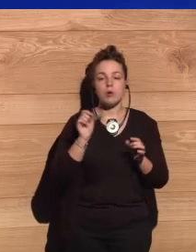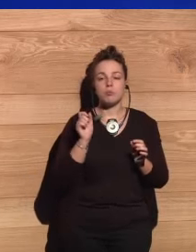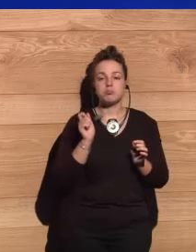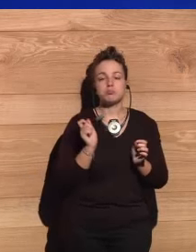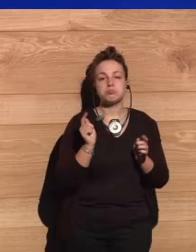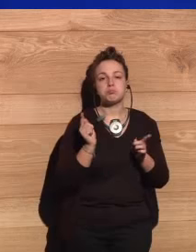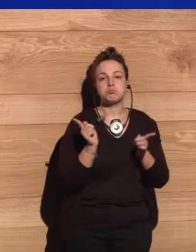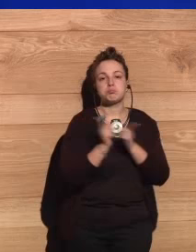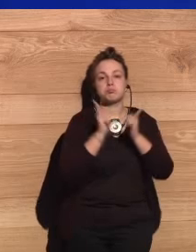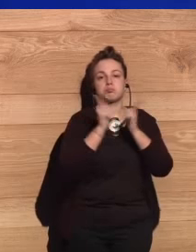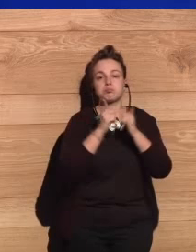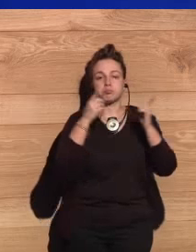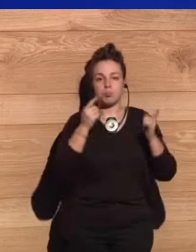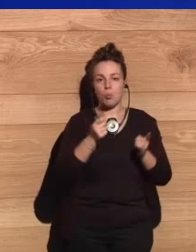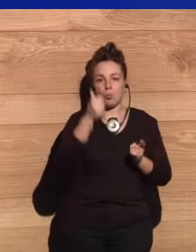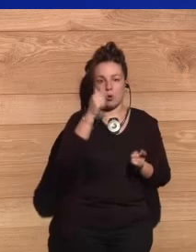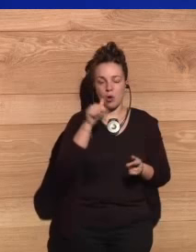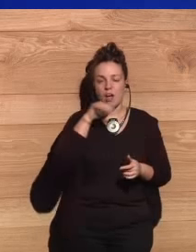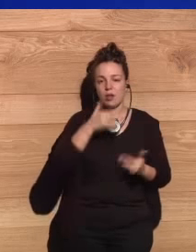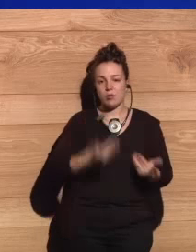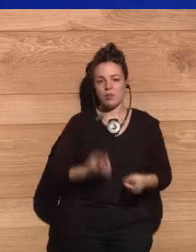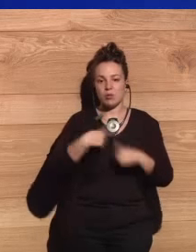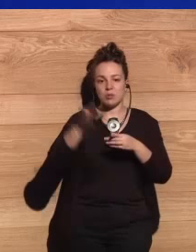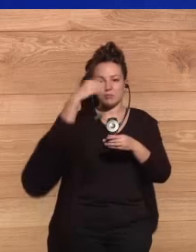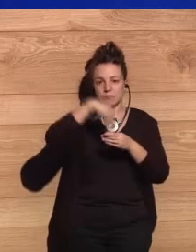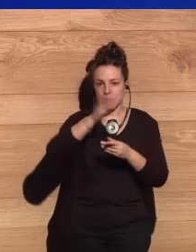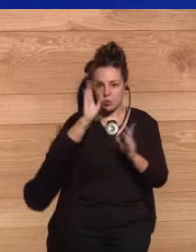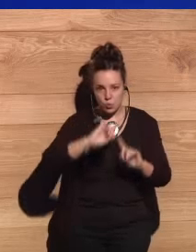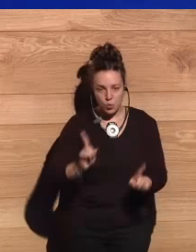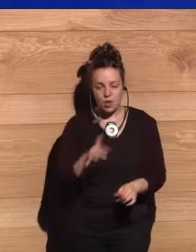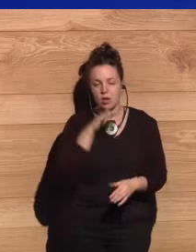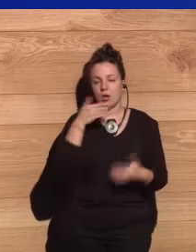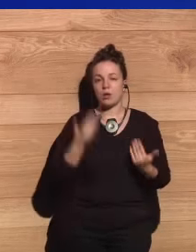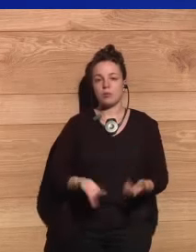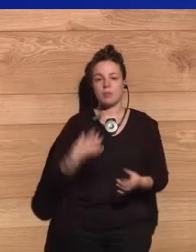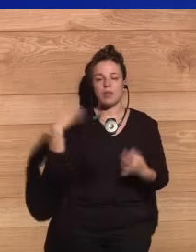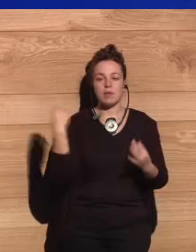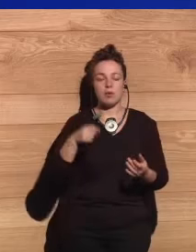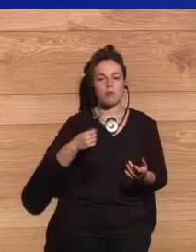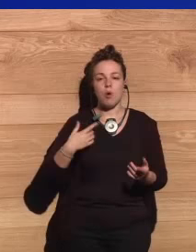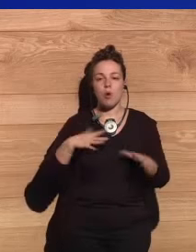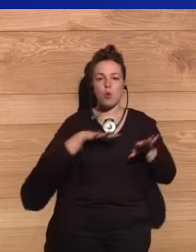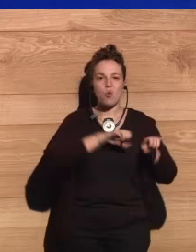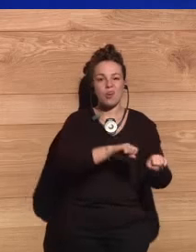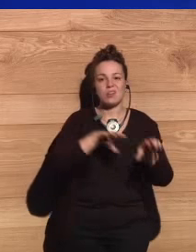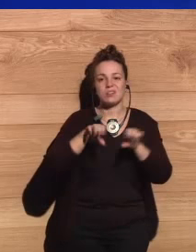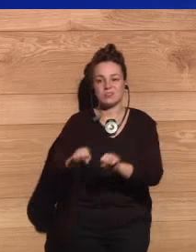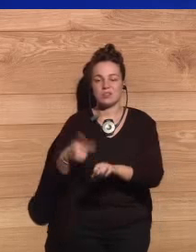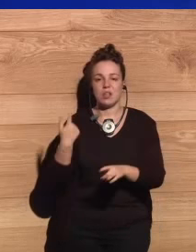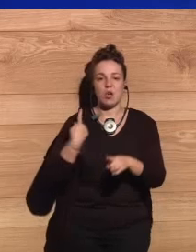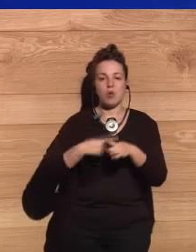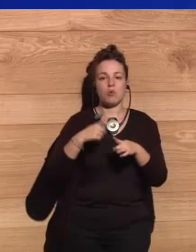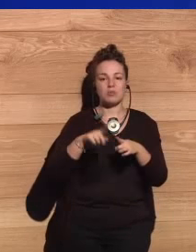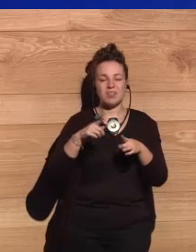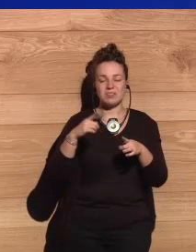puntuales, muy puntuales. Hoy día las cosas ya no están ahí. Hoy día se trata de conquistar lo